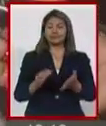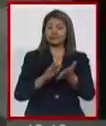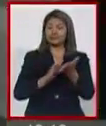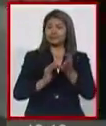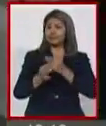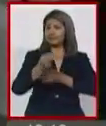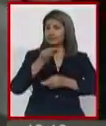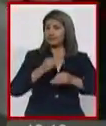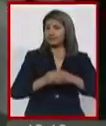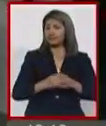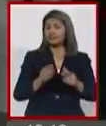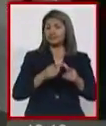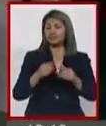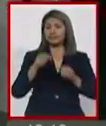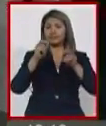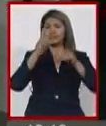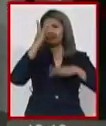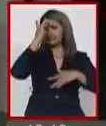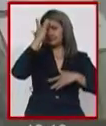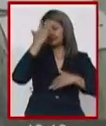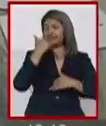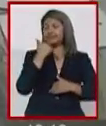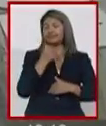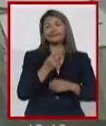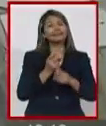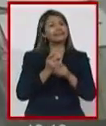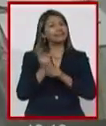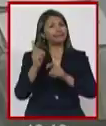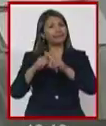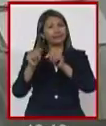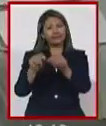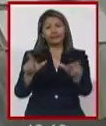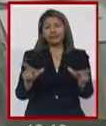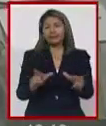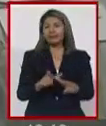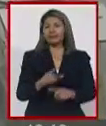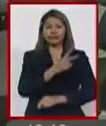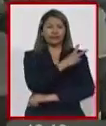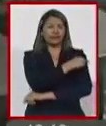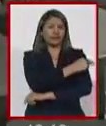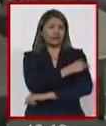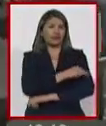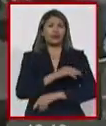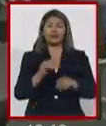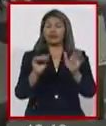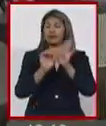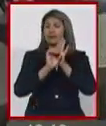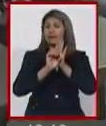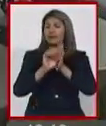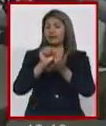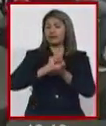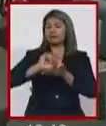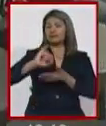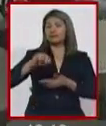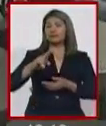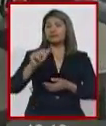ofreciendo nosotros. Mientras tanto, los pacientes se ven perjudicados en diferentes centros médicos. En el caso del Hospital San